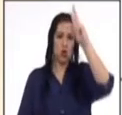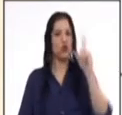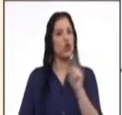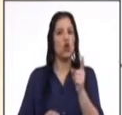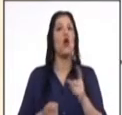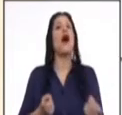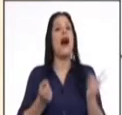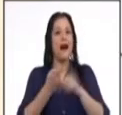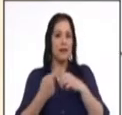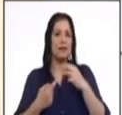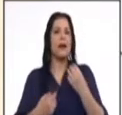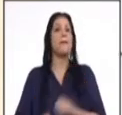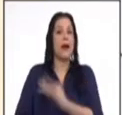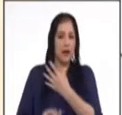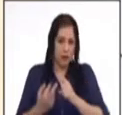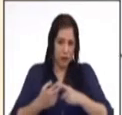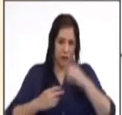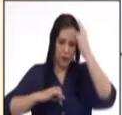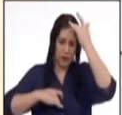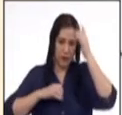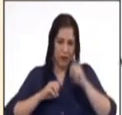mayo.